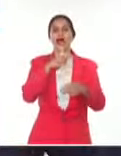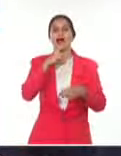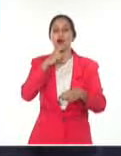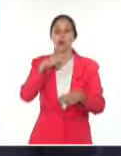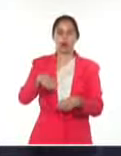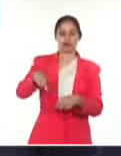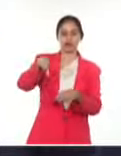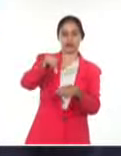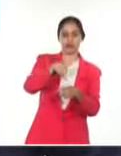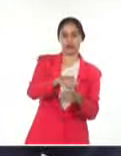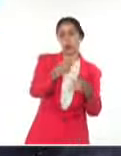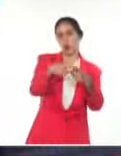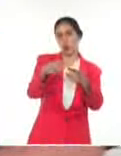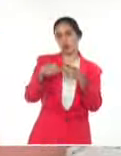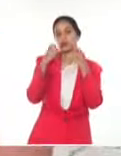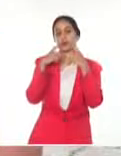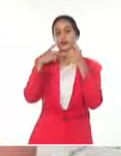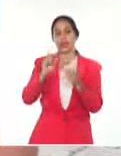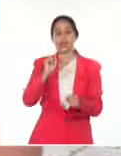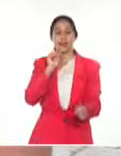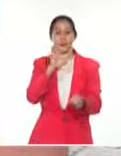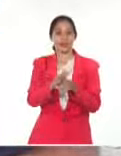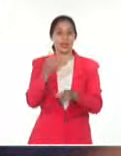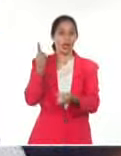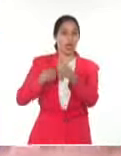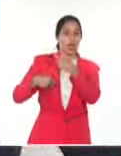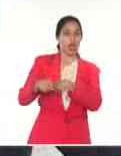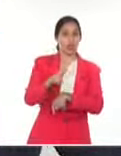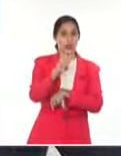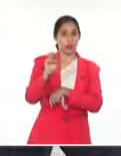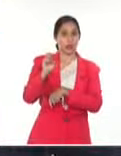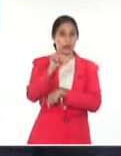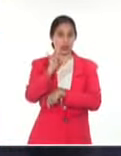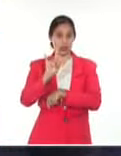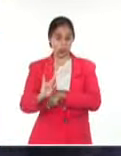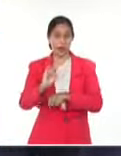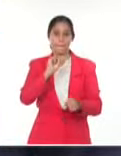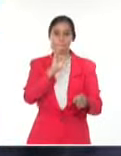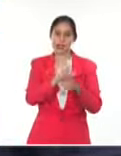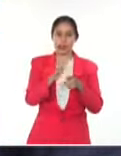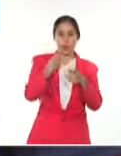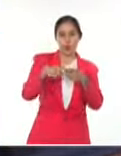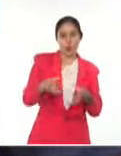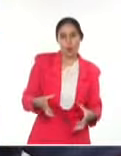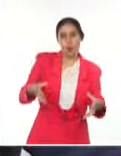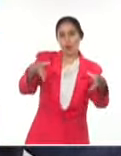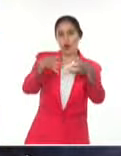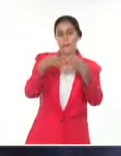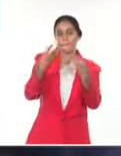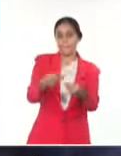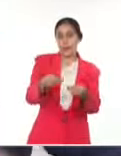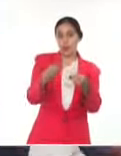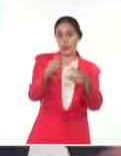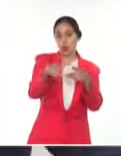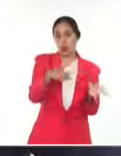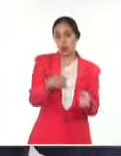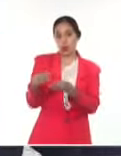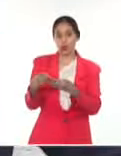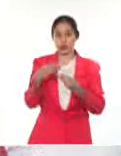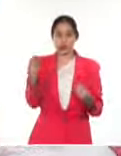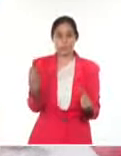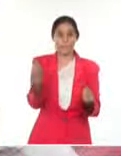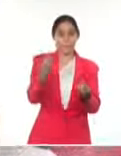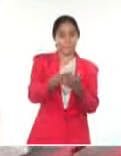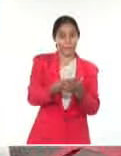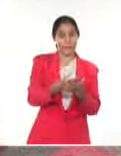2019 comenzamos nosotros a hacer los módulos plásticos, y la otra empresa nuestra de la Unión es quien los ensambla y los